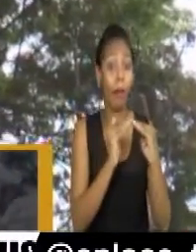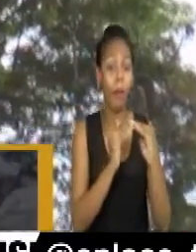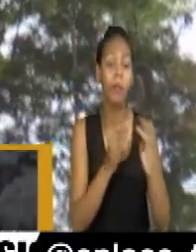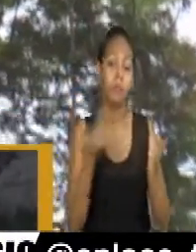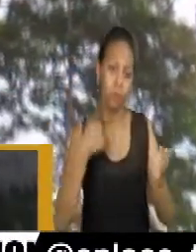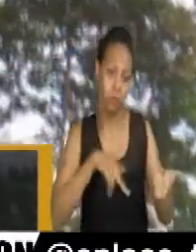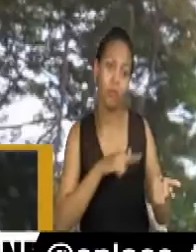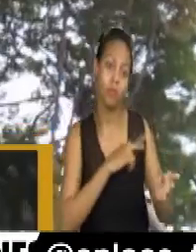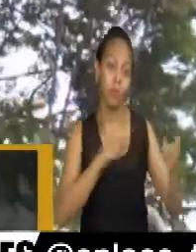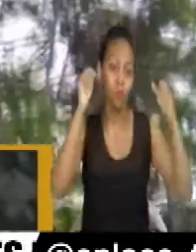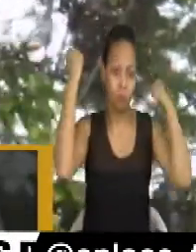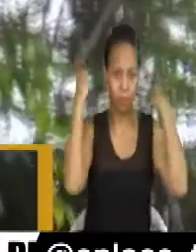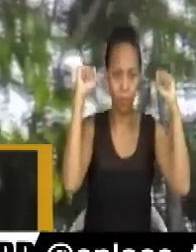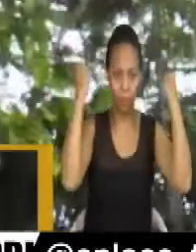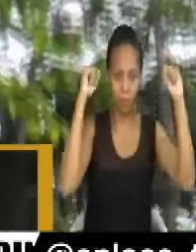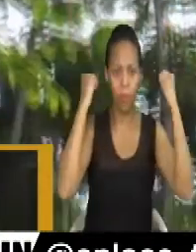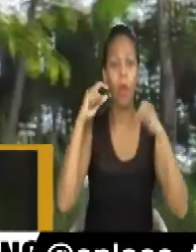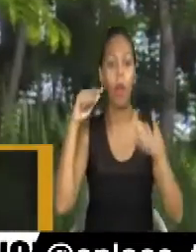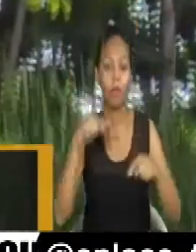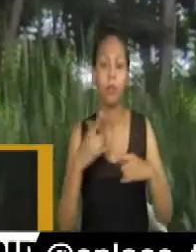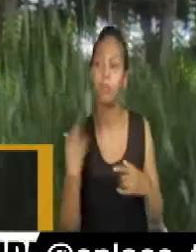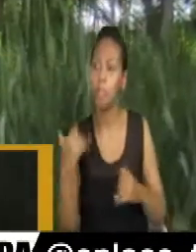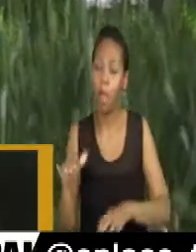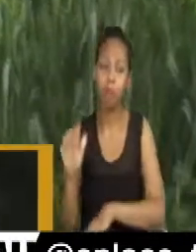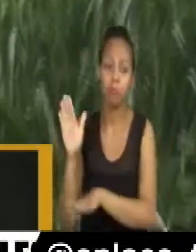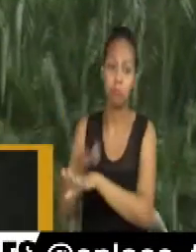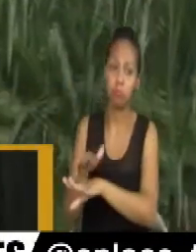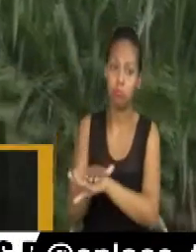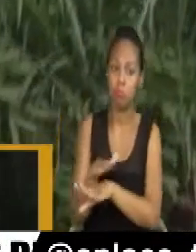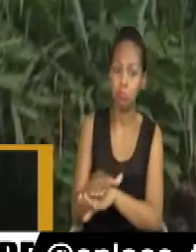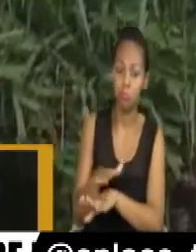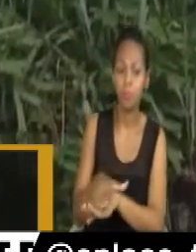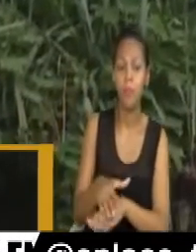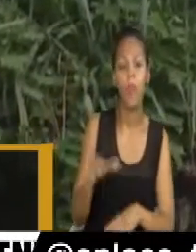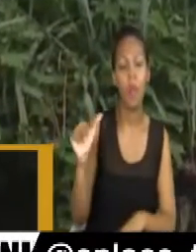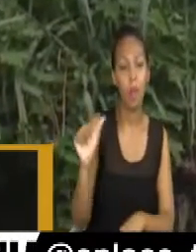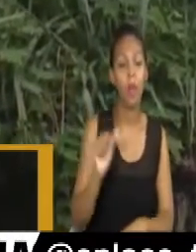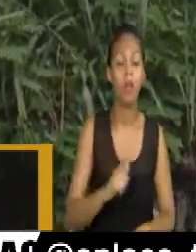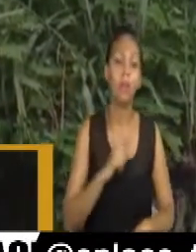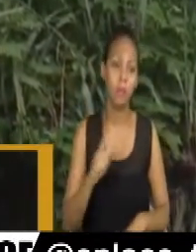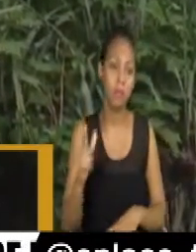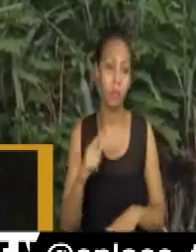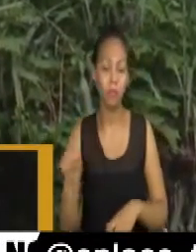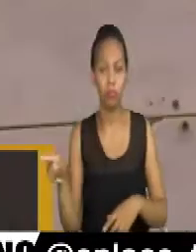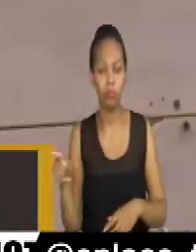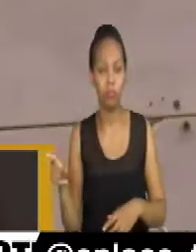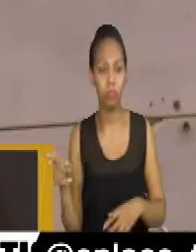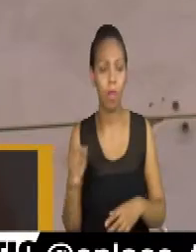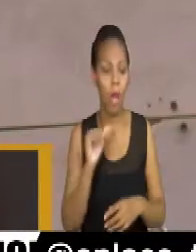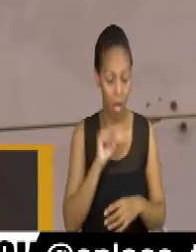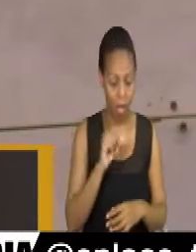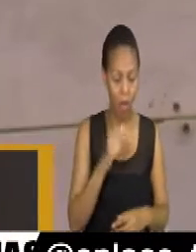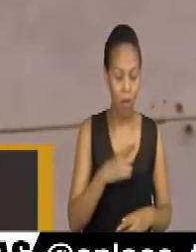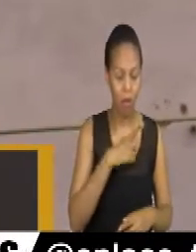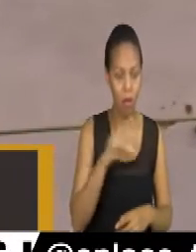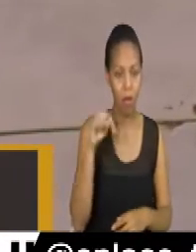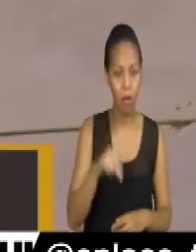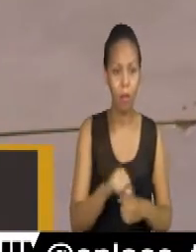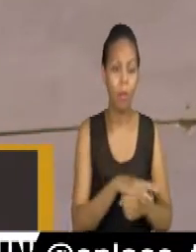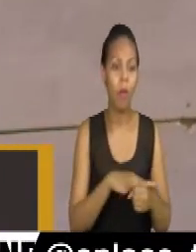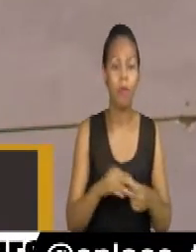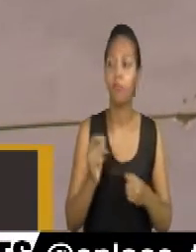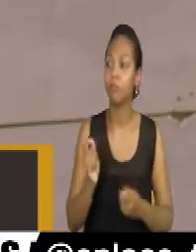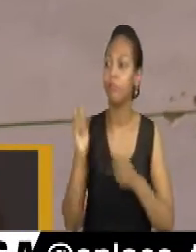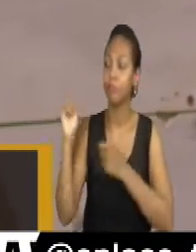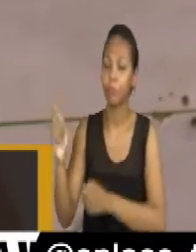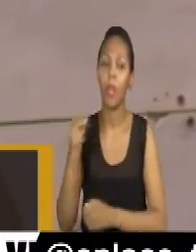nosotros. Ya se hizo la gestión, la representante del sector llevó una carta a medio ambiente